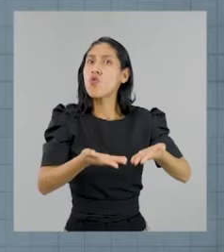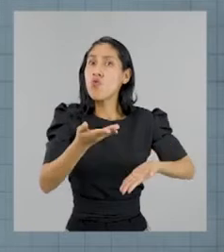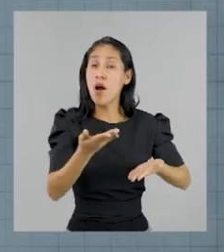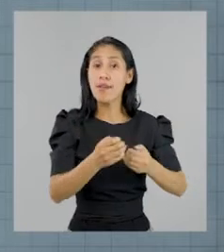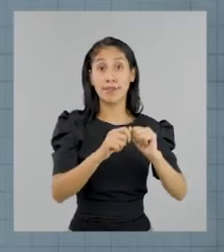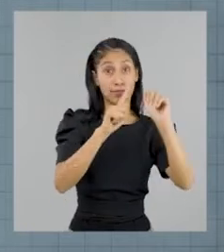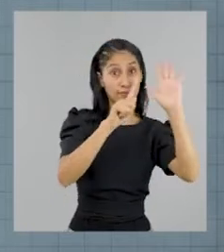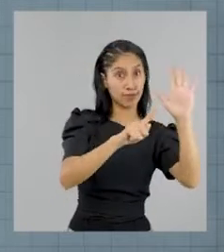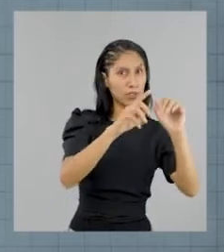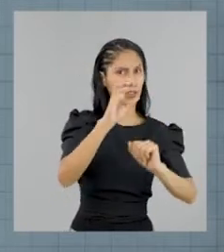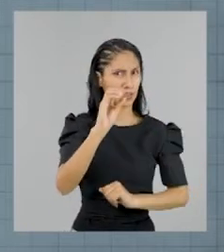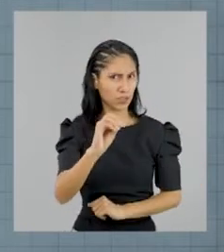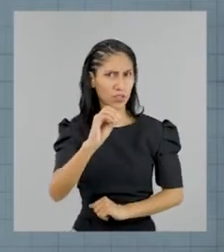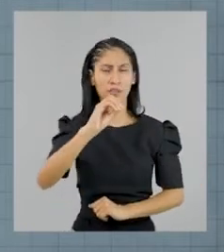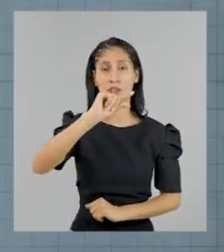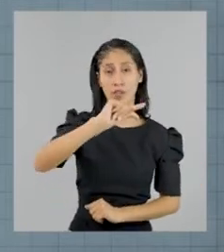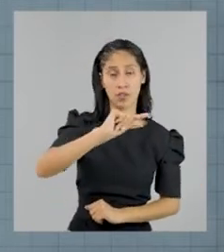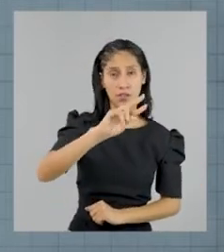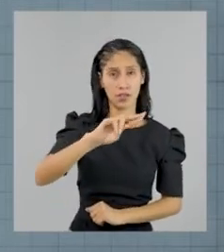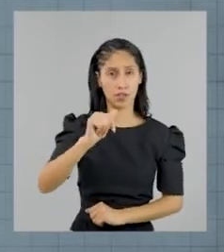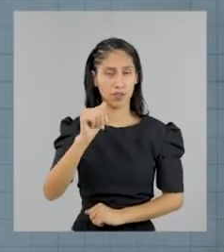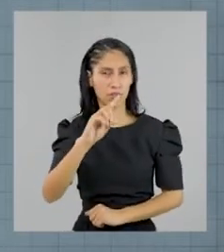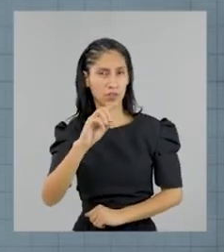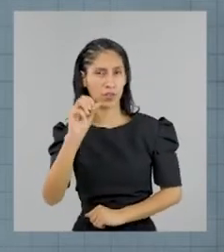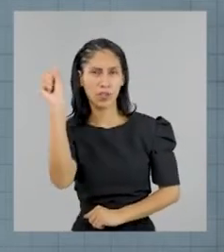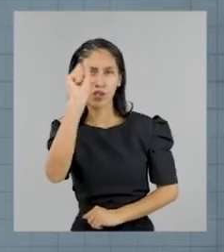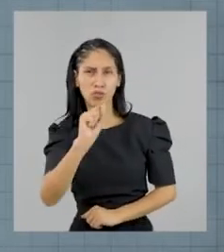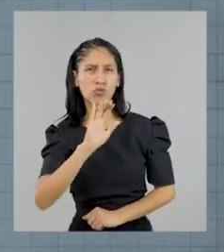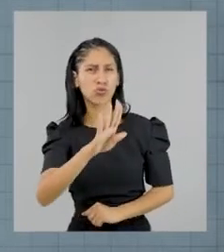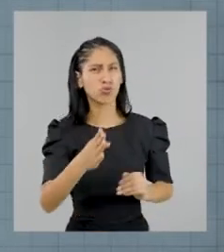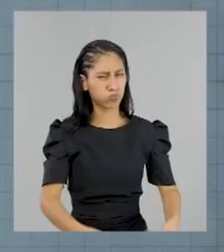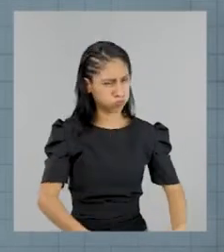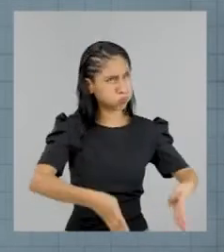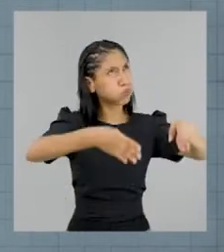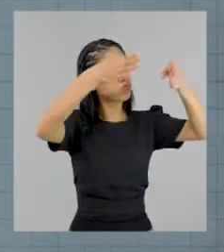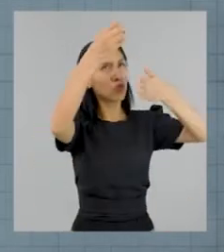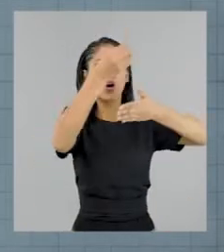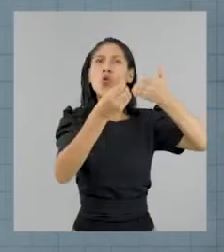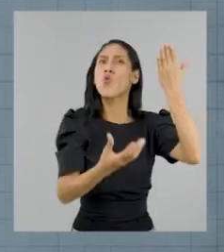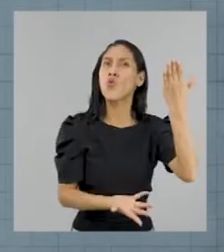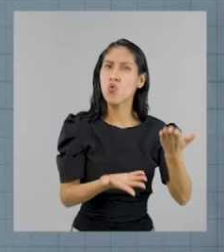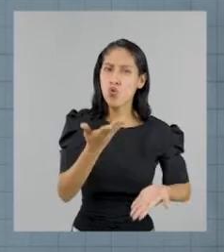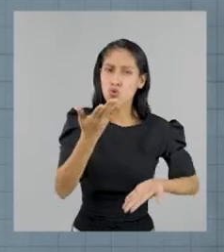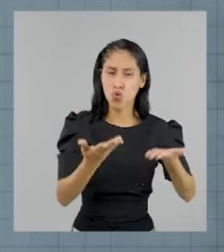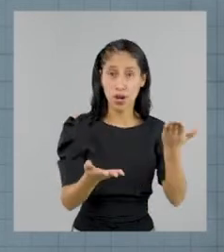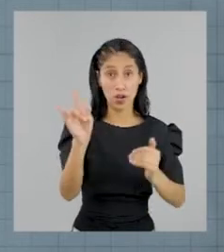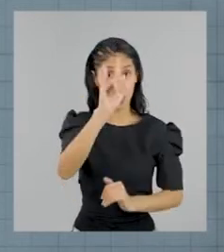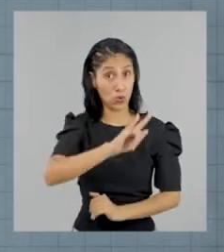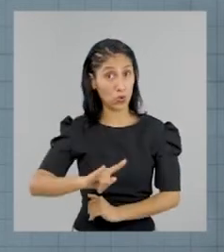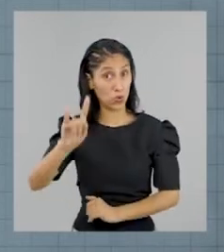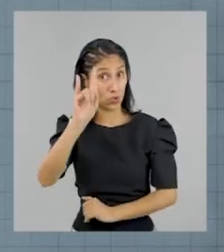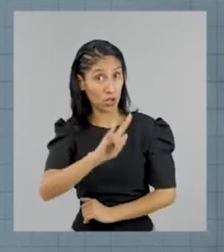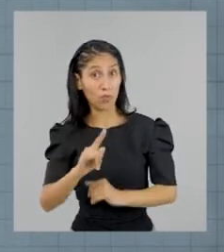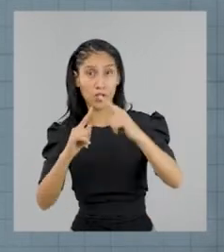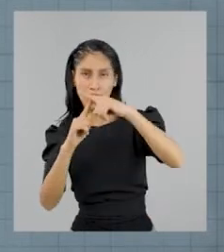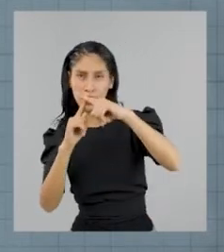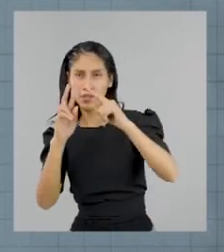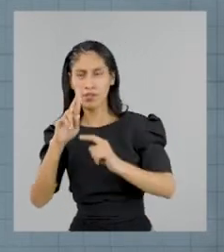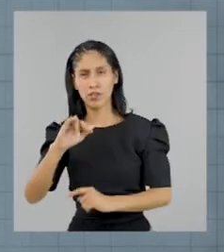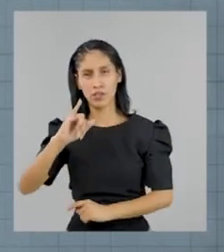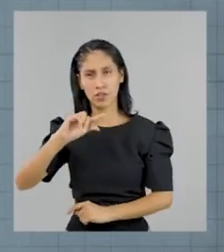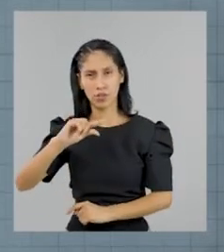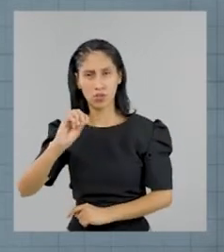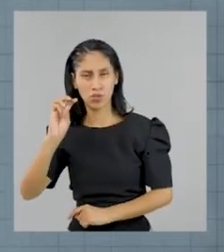del edificio es de 60 grados. ¿Cuál será su altura? Utilizamos la razón trigonométrica